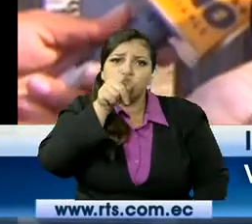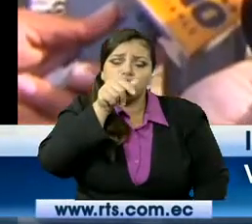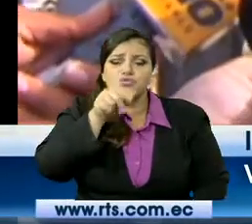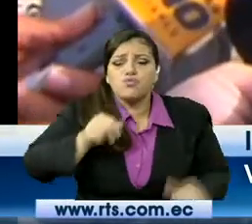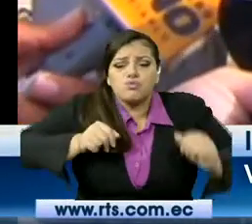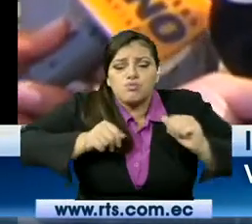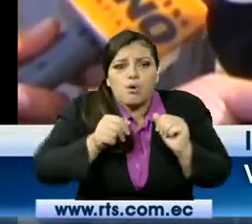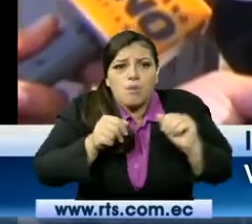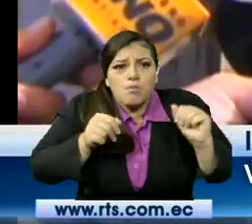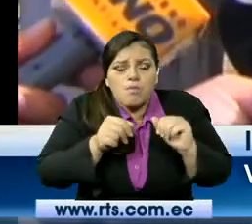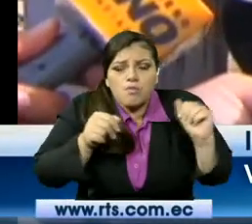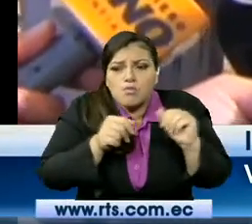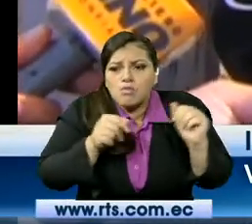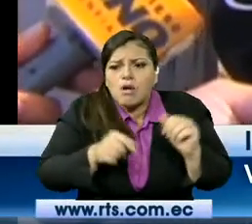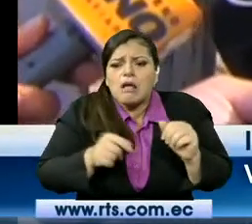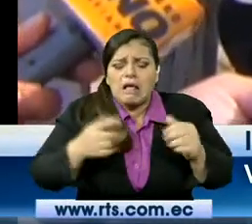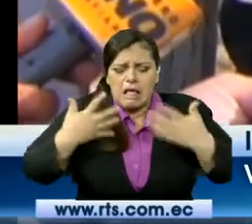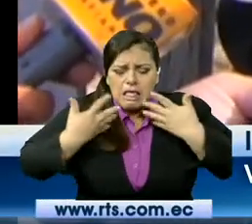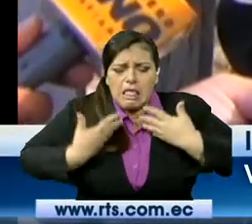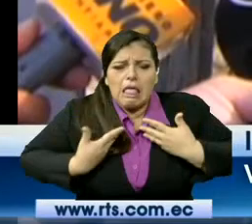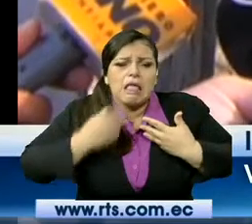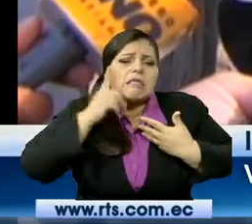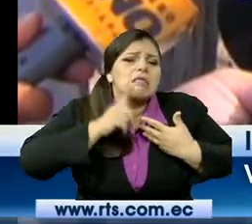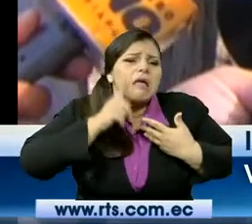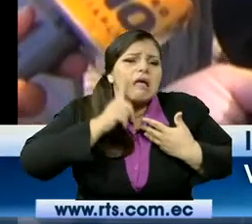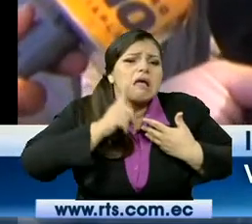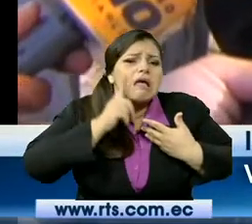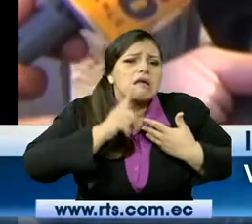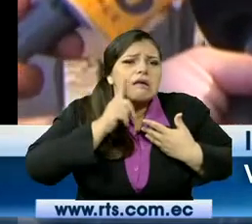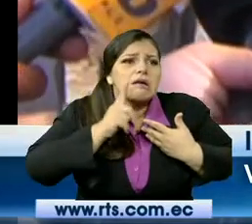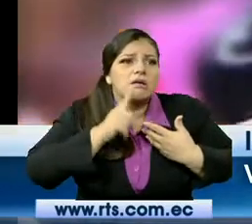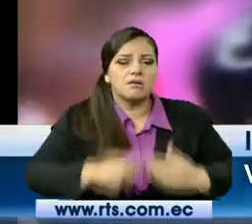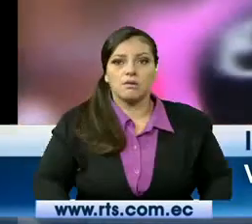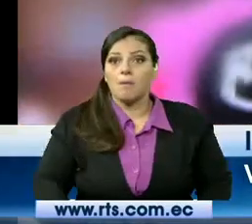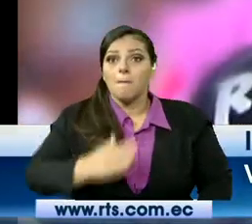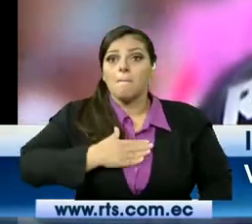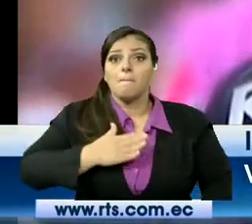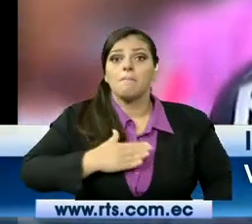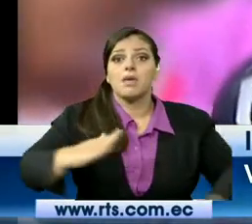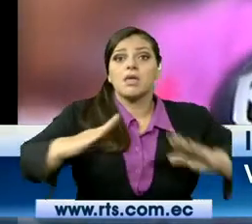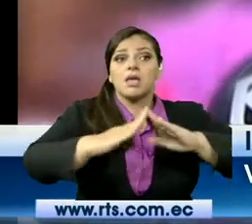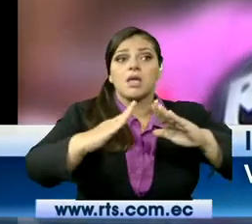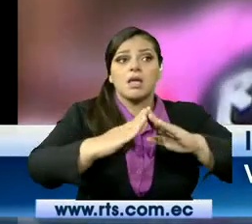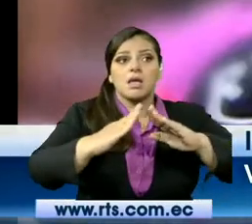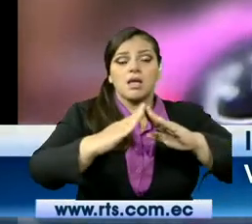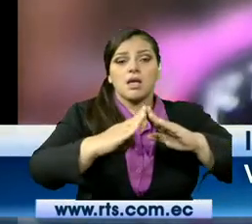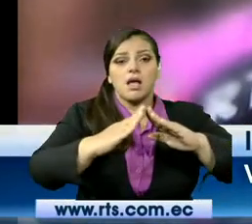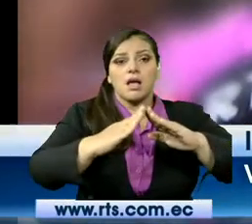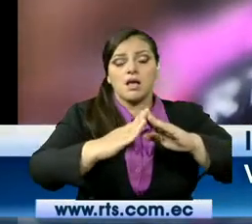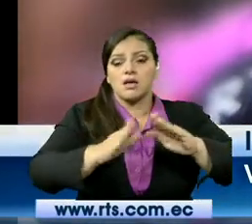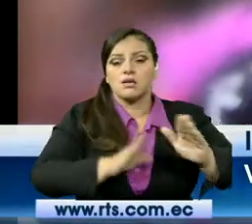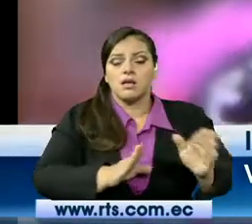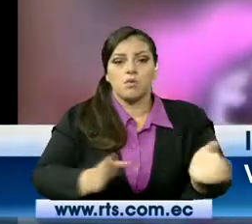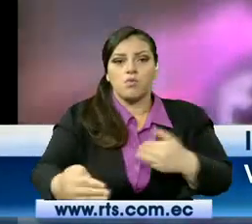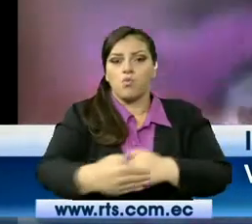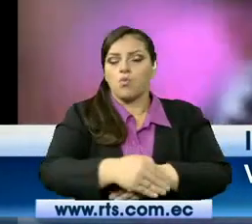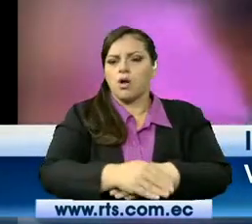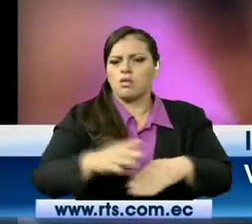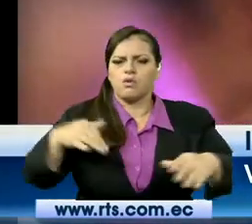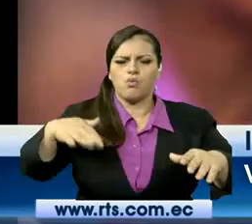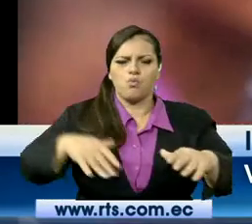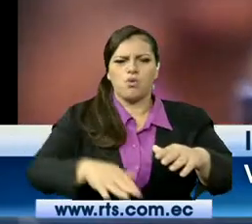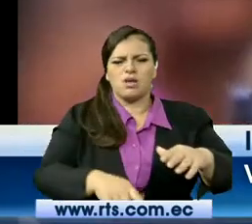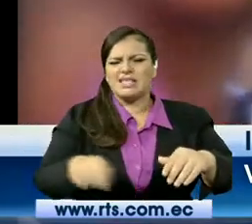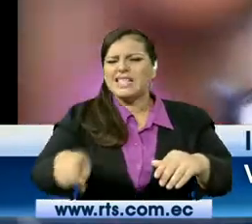plantas principalmente. Lo único fue mis plantas que también se me destruyó, mi cuarto también. Dejaron tirada la brea cuando menos cayó el agua. Y la